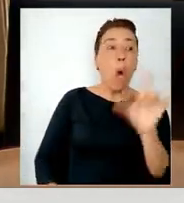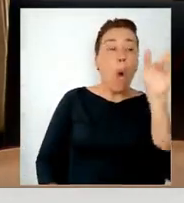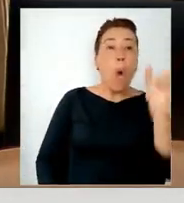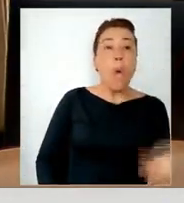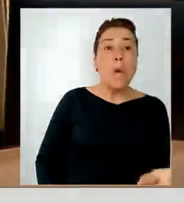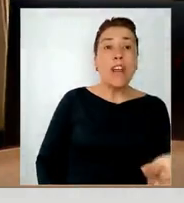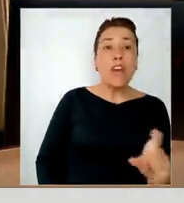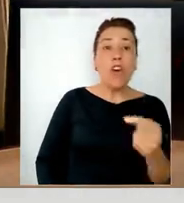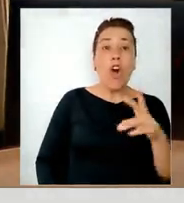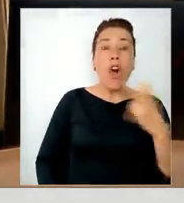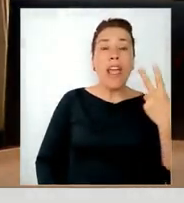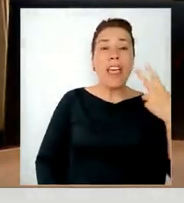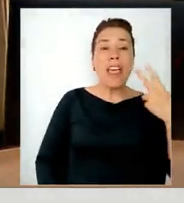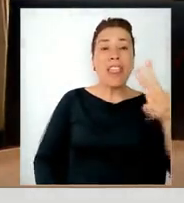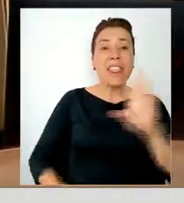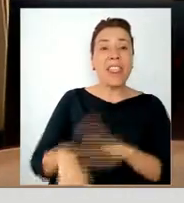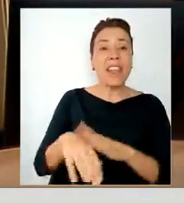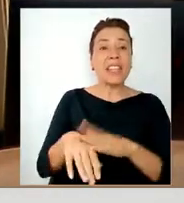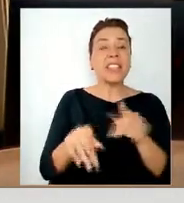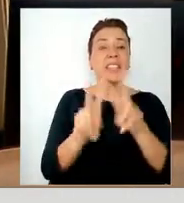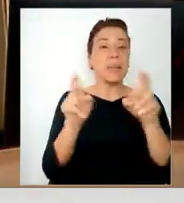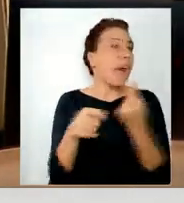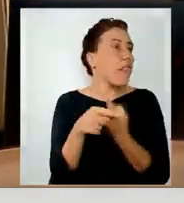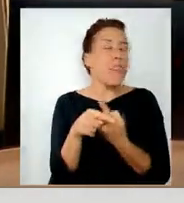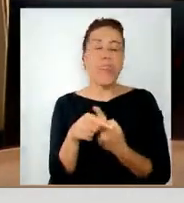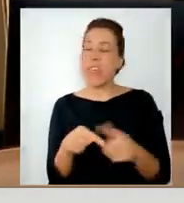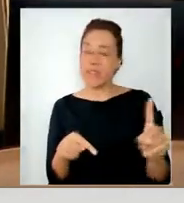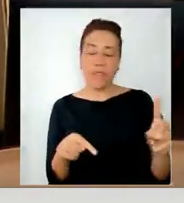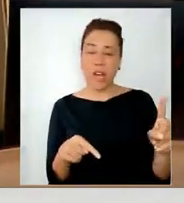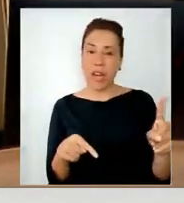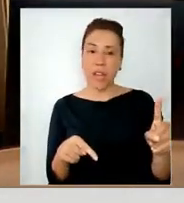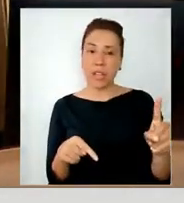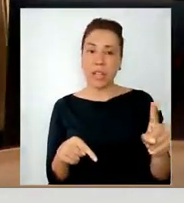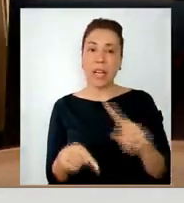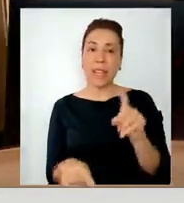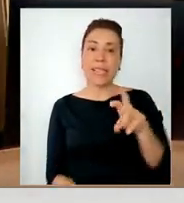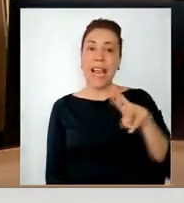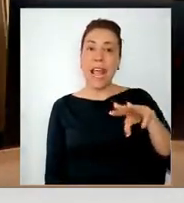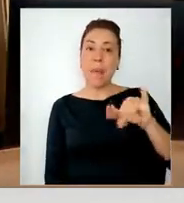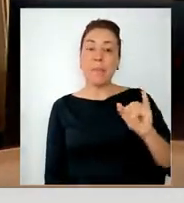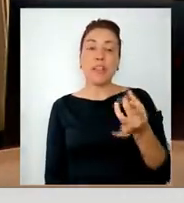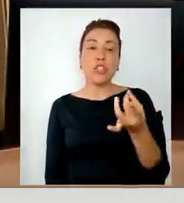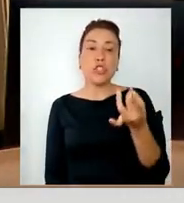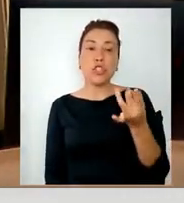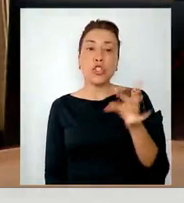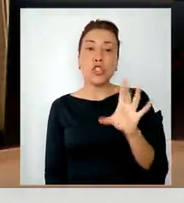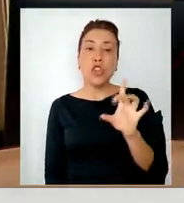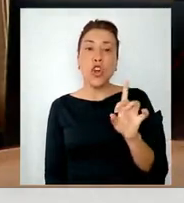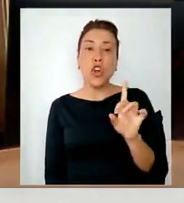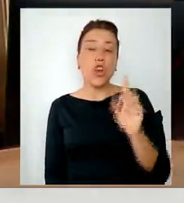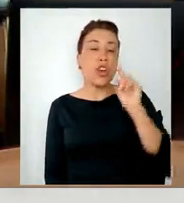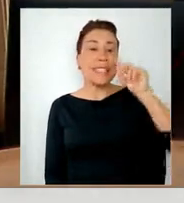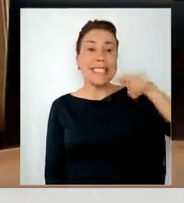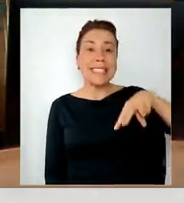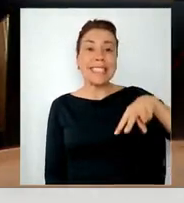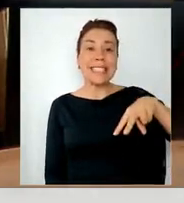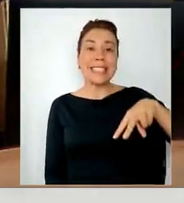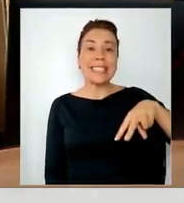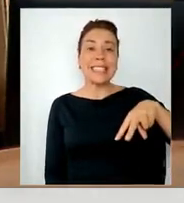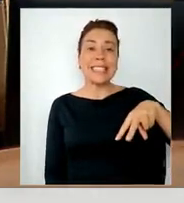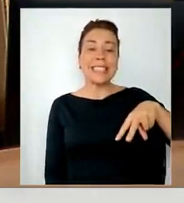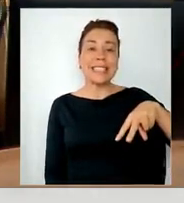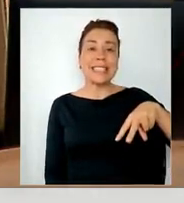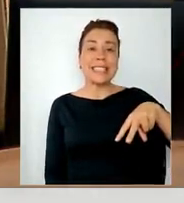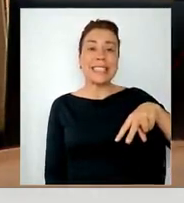este en este tema muy distinto a que un seremi solo sin tener un poder distinto que